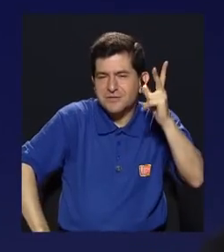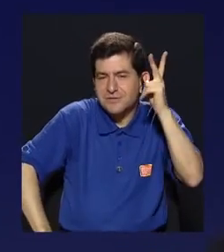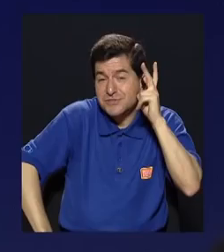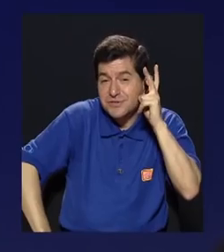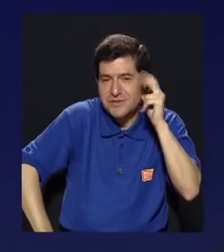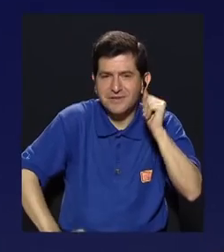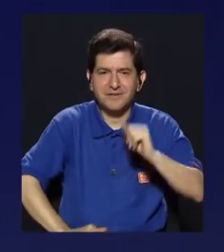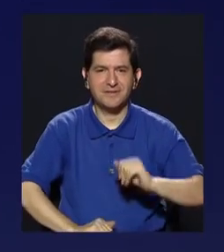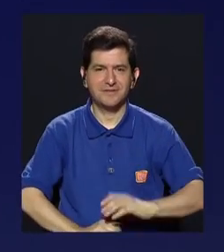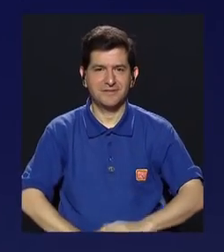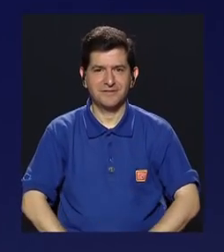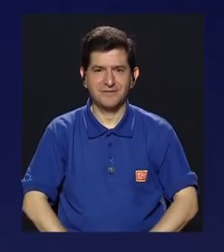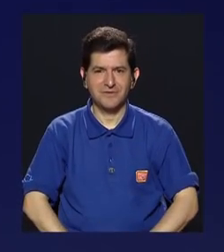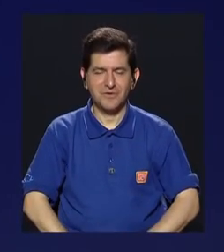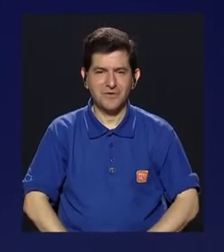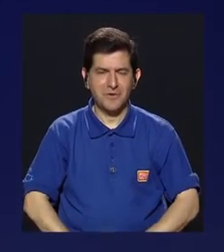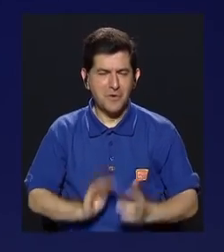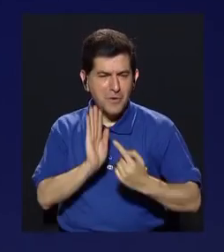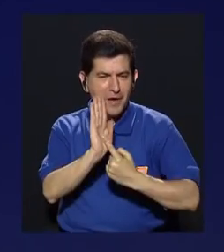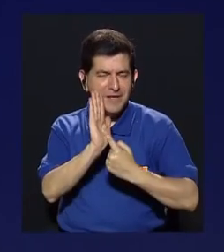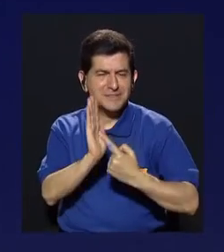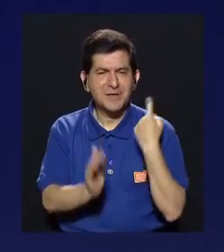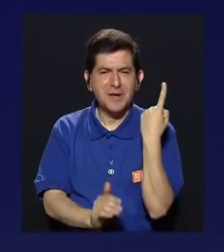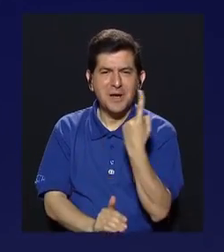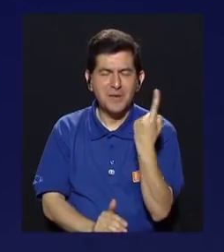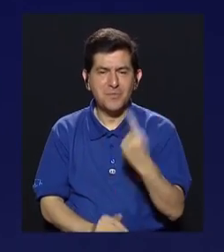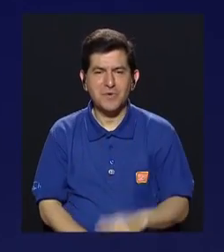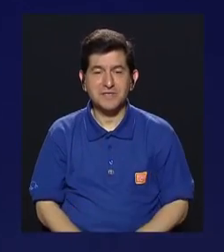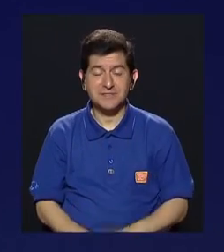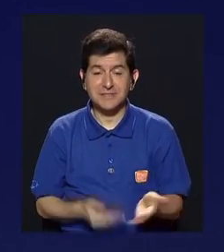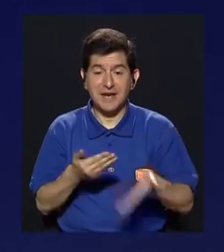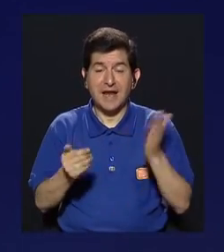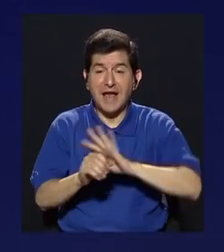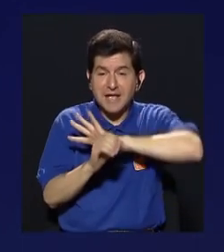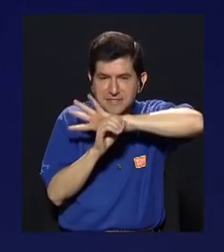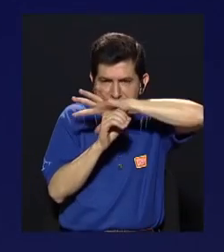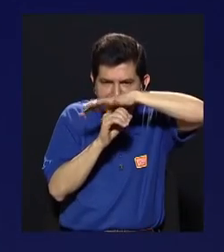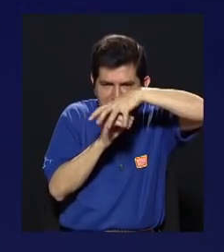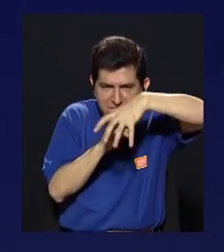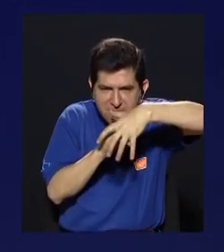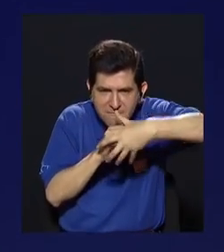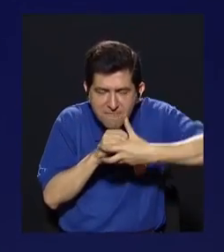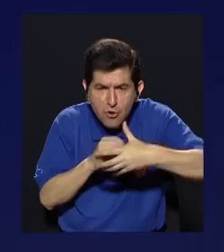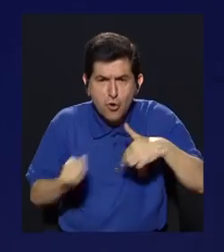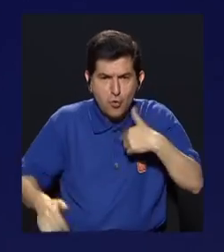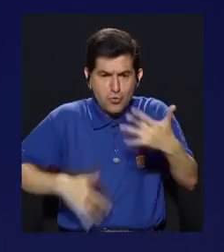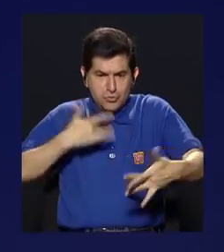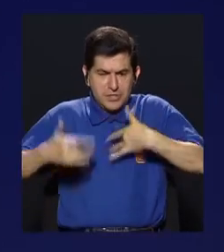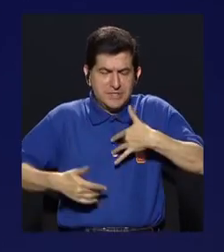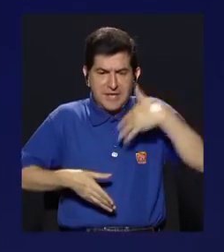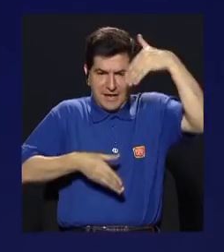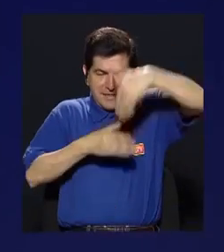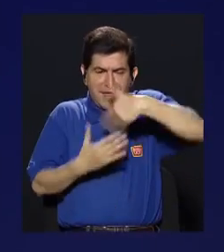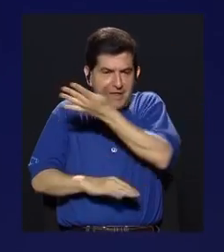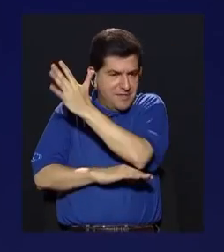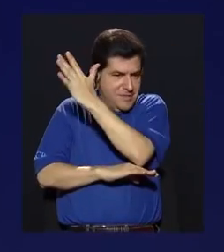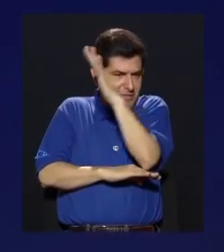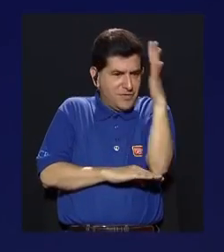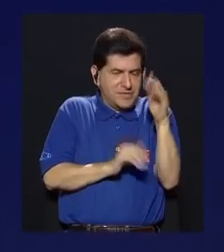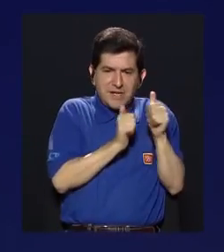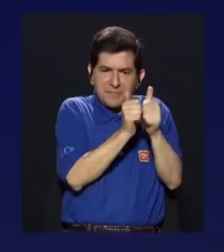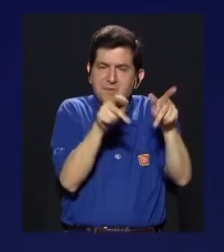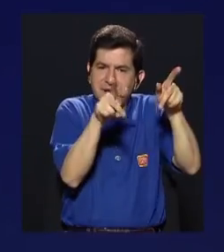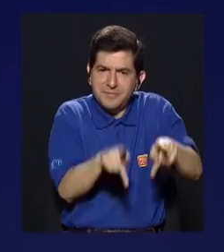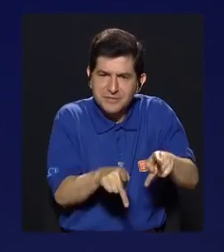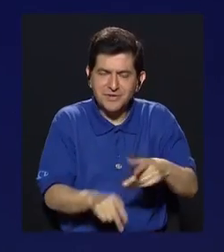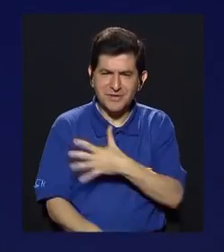sonido muy presente casi casi que envolvente así que se siente uno ahí metido en la selva con ellos